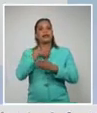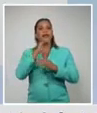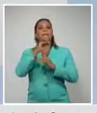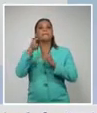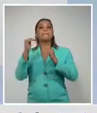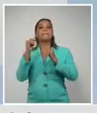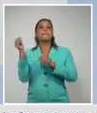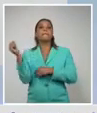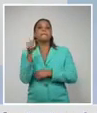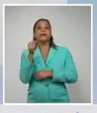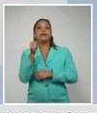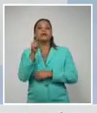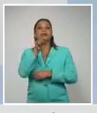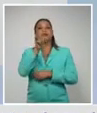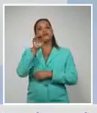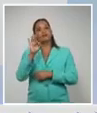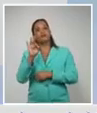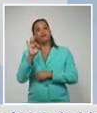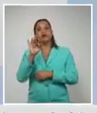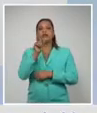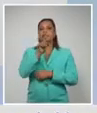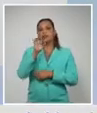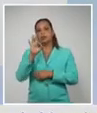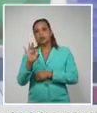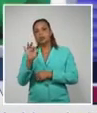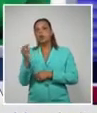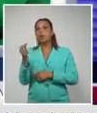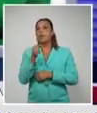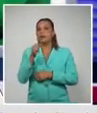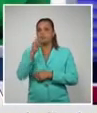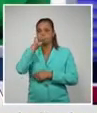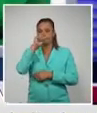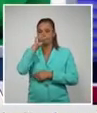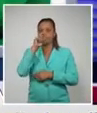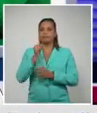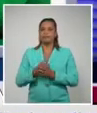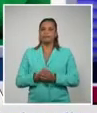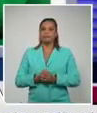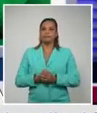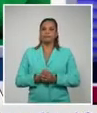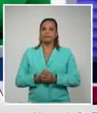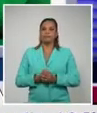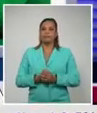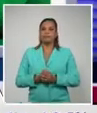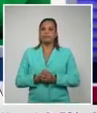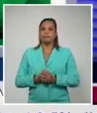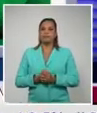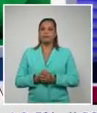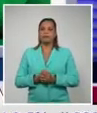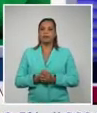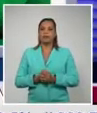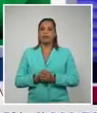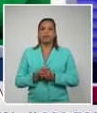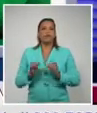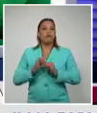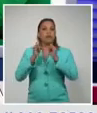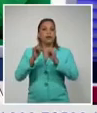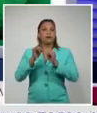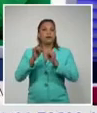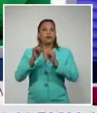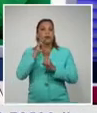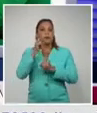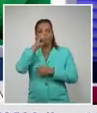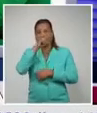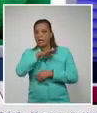tienen 18 años o menos de edad. No reportaron casos pediátricos ni Las Tunas